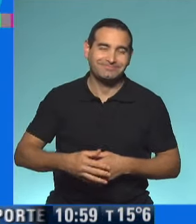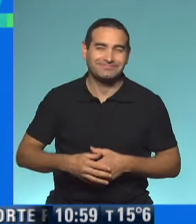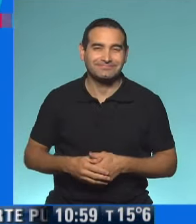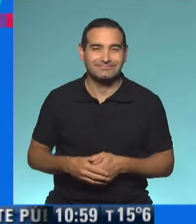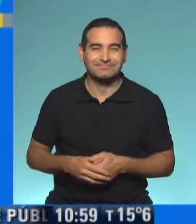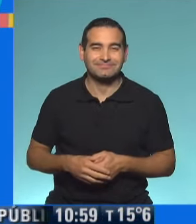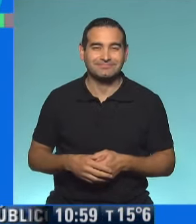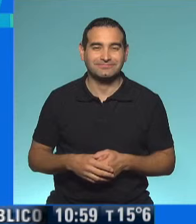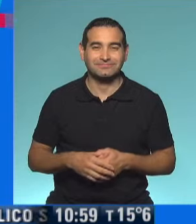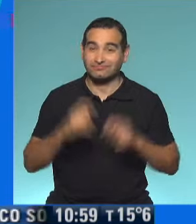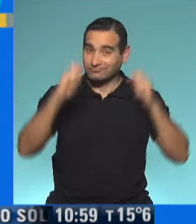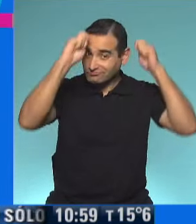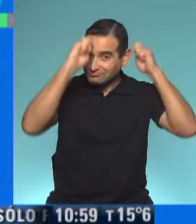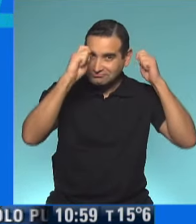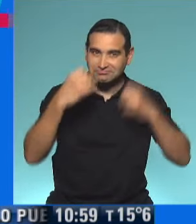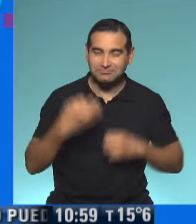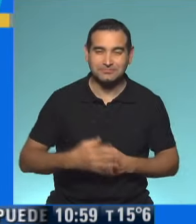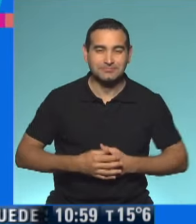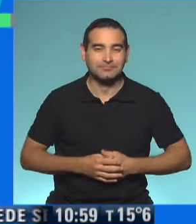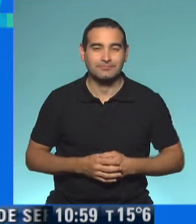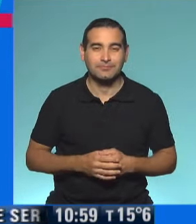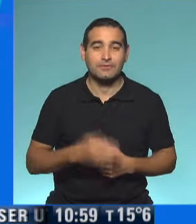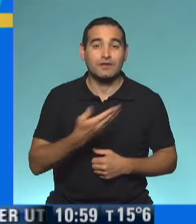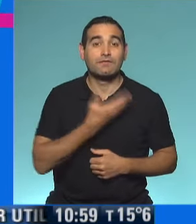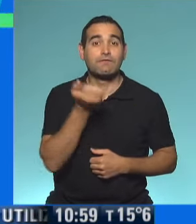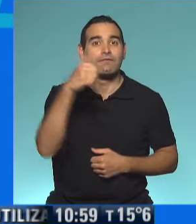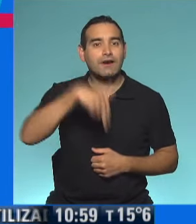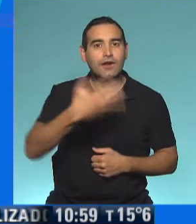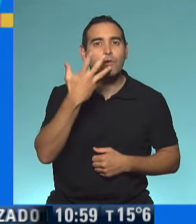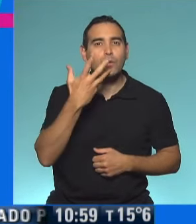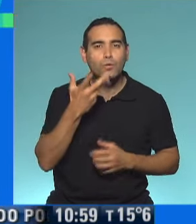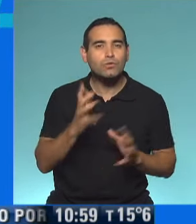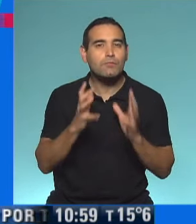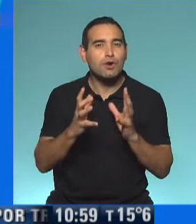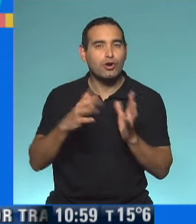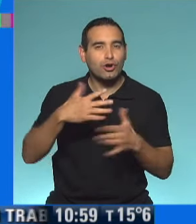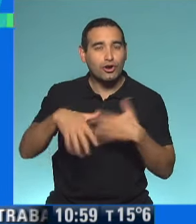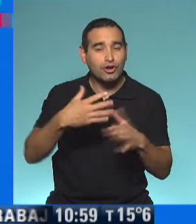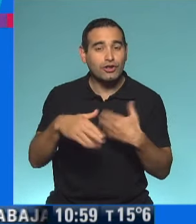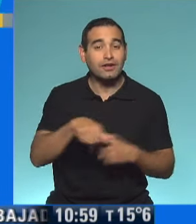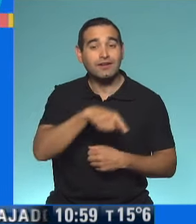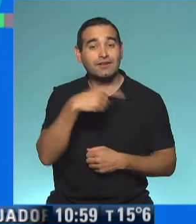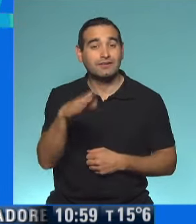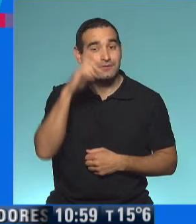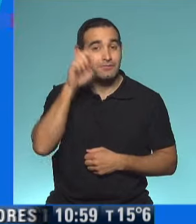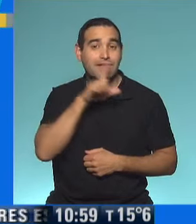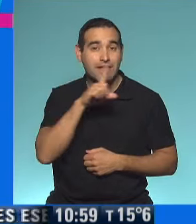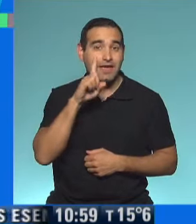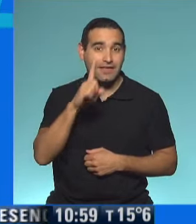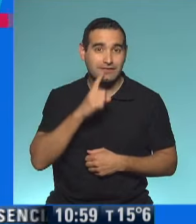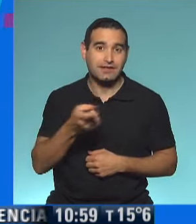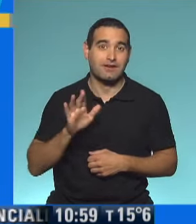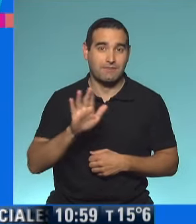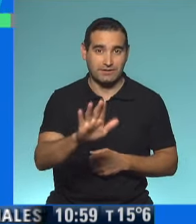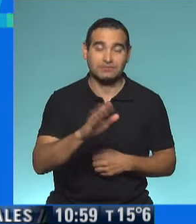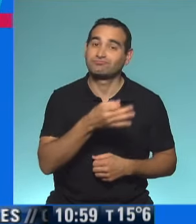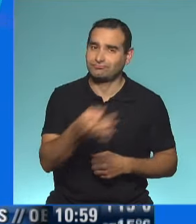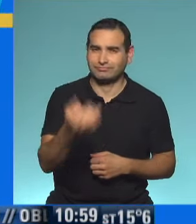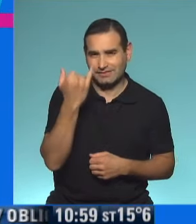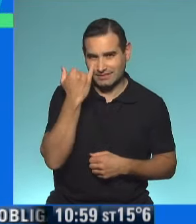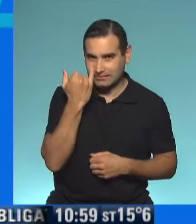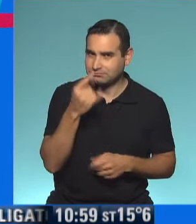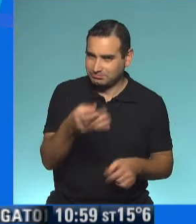Y con su gorro ahí. A Fran le gusta jugar a la pelota. Y a Delfi jugar a la mancha. Pelota y mancha que ya la tenemos. Eso ya estábamos,